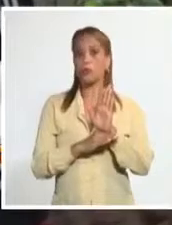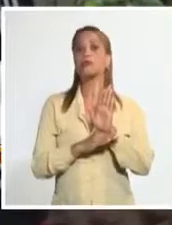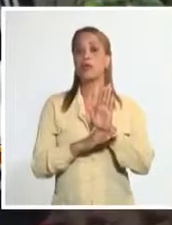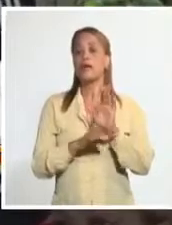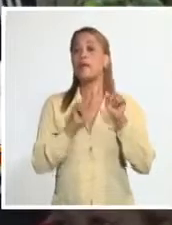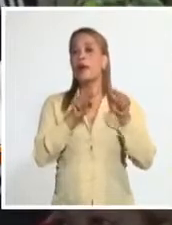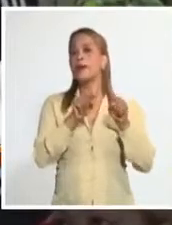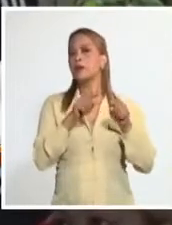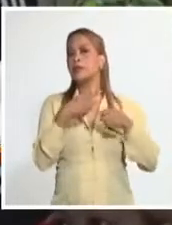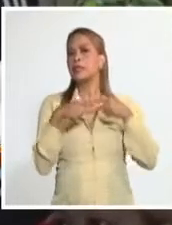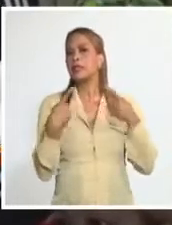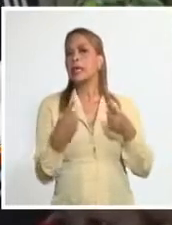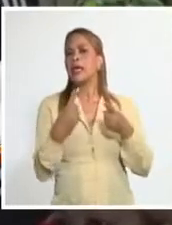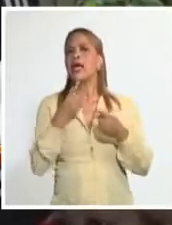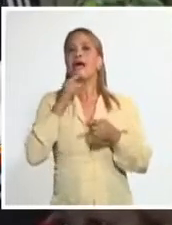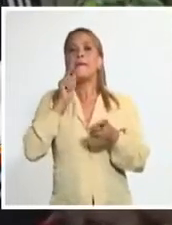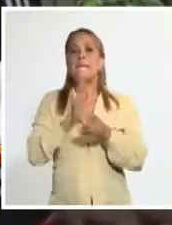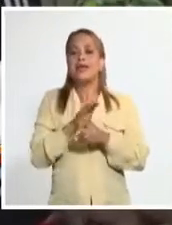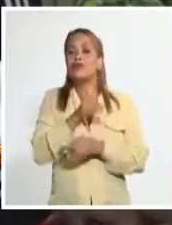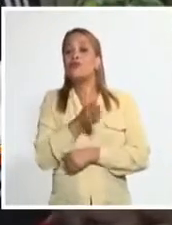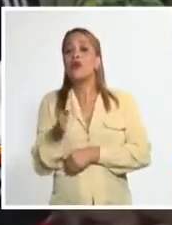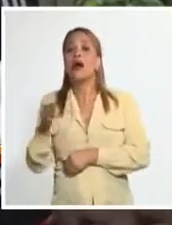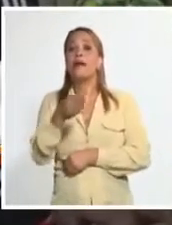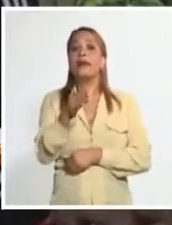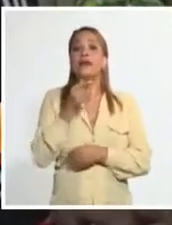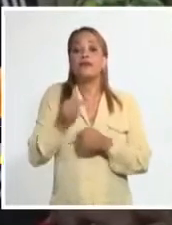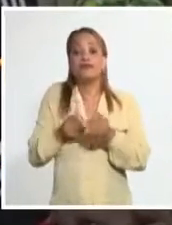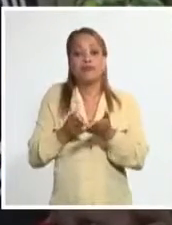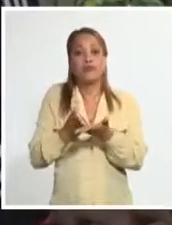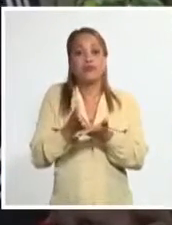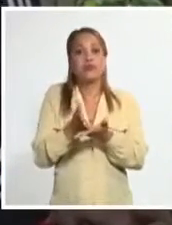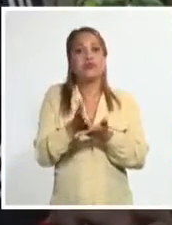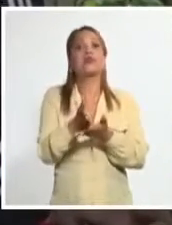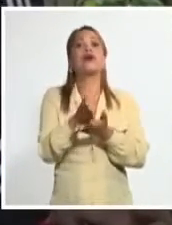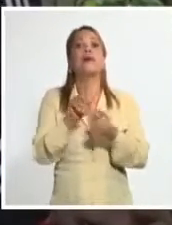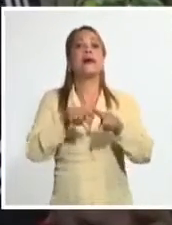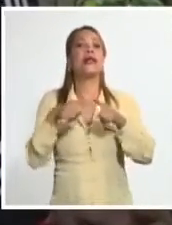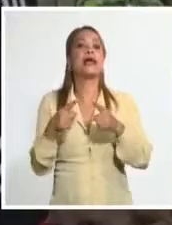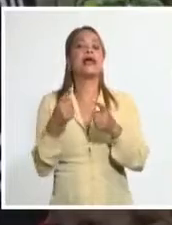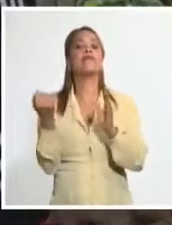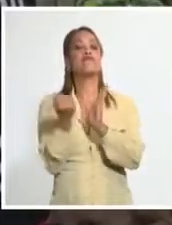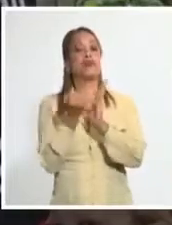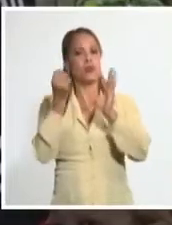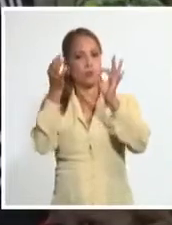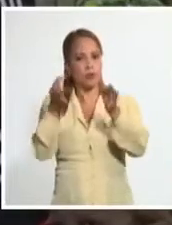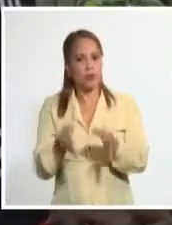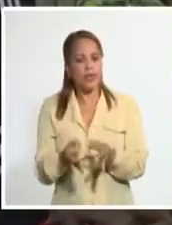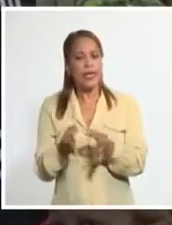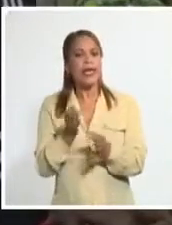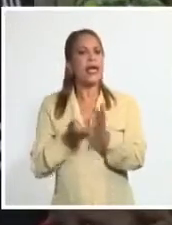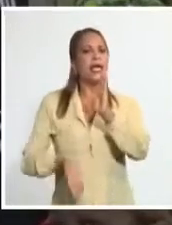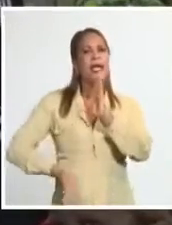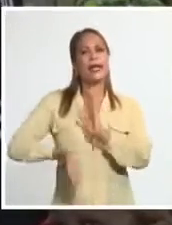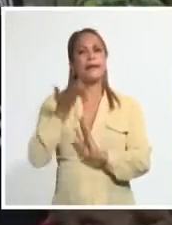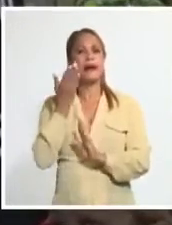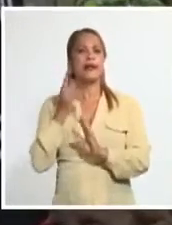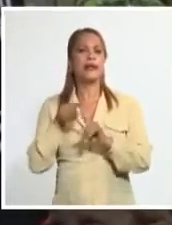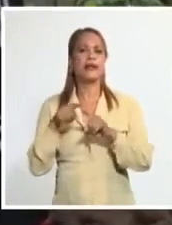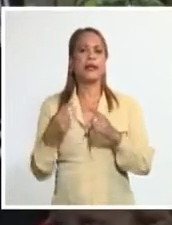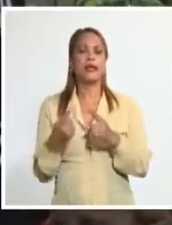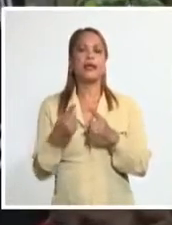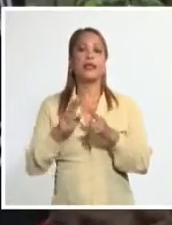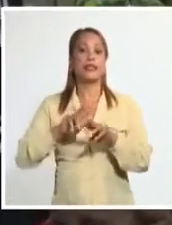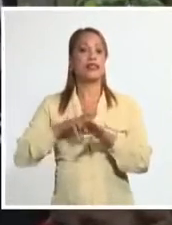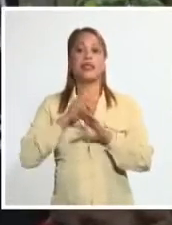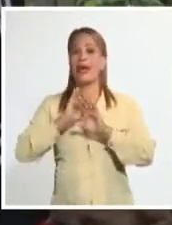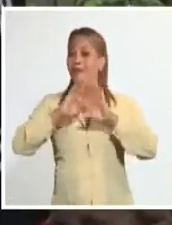pautas, nos está trazando caminos a seguir para la consolidación y elevar de una vez